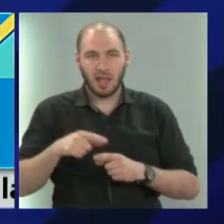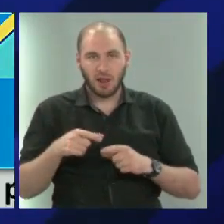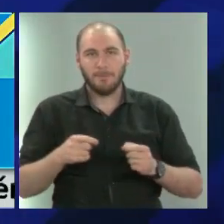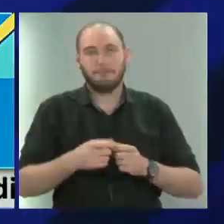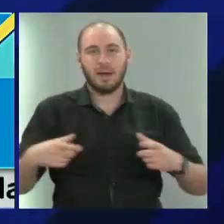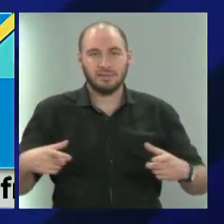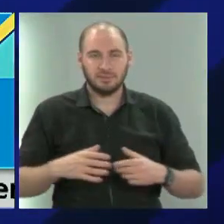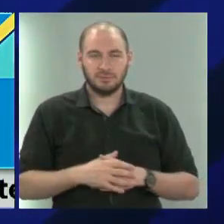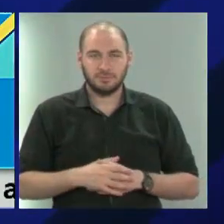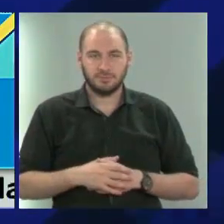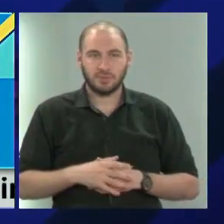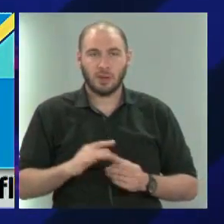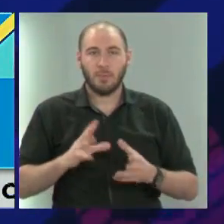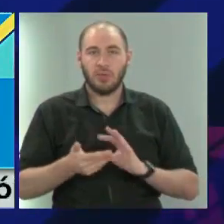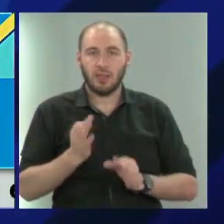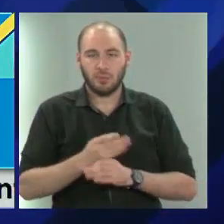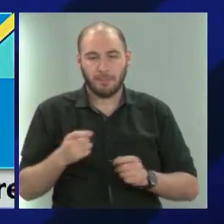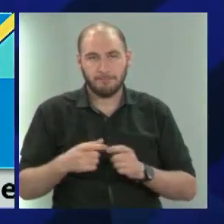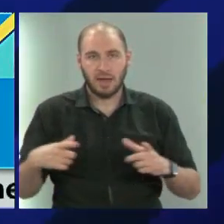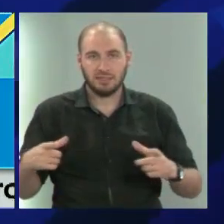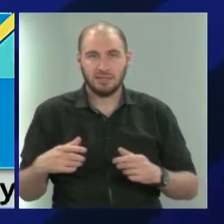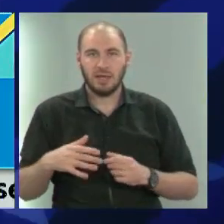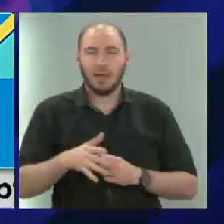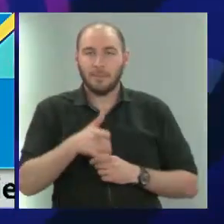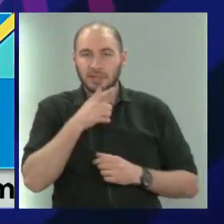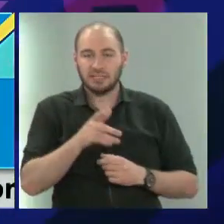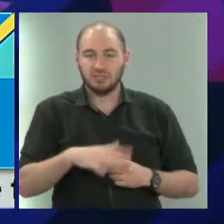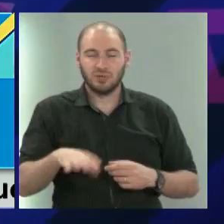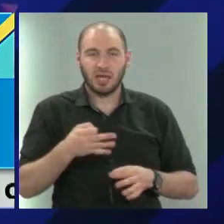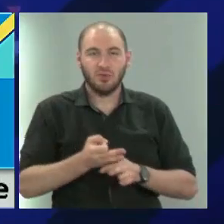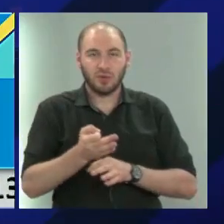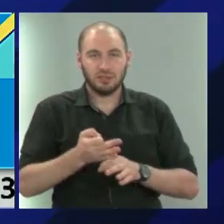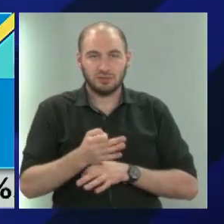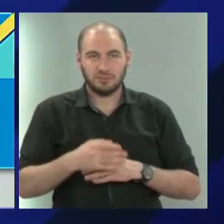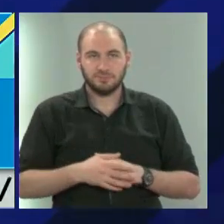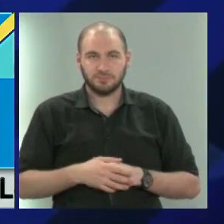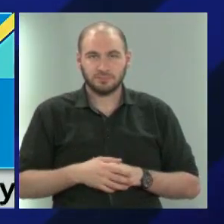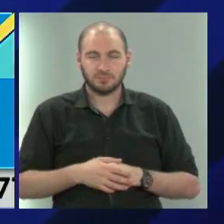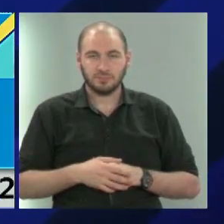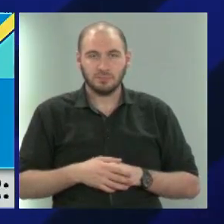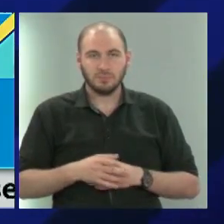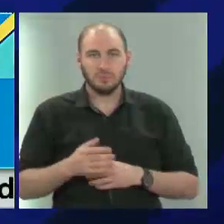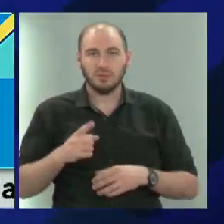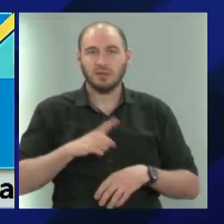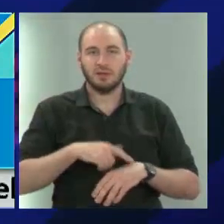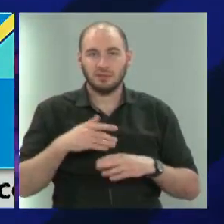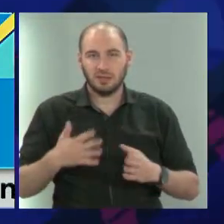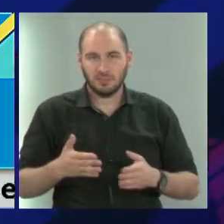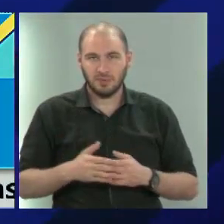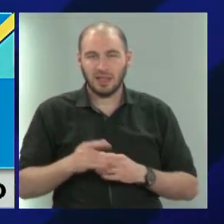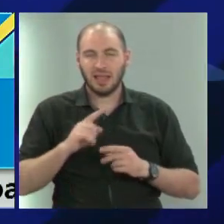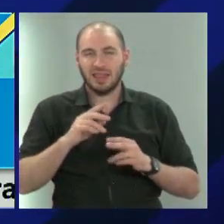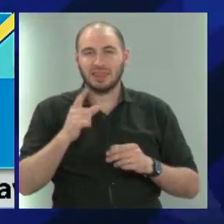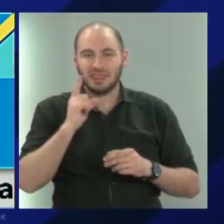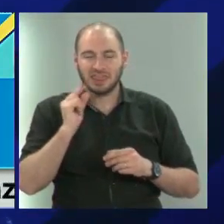¿no?, un poco el modelo de escuela, como una pequeña ciudad educadora, ¿no? En tiempo, el tema de la